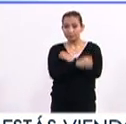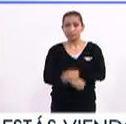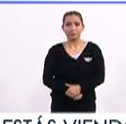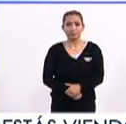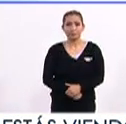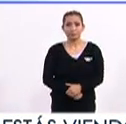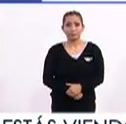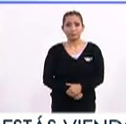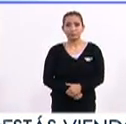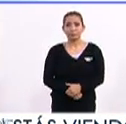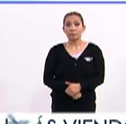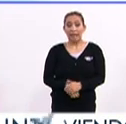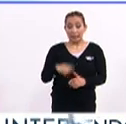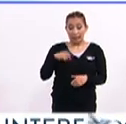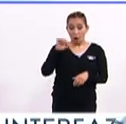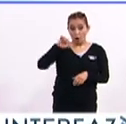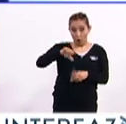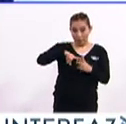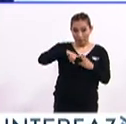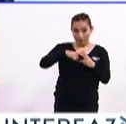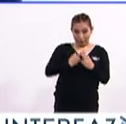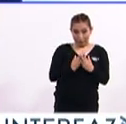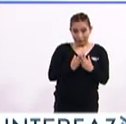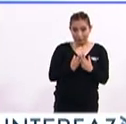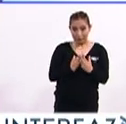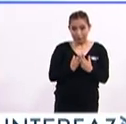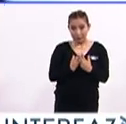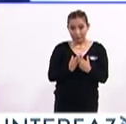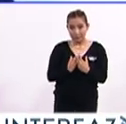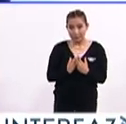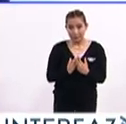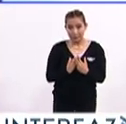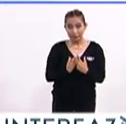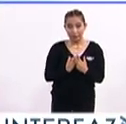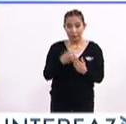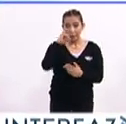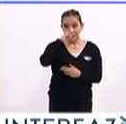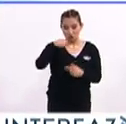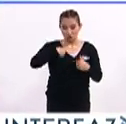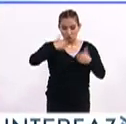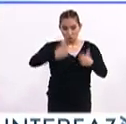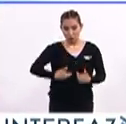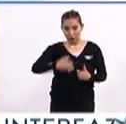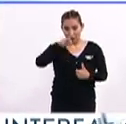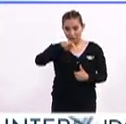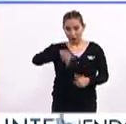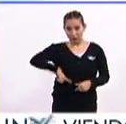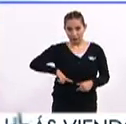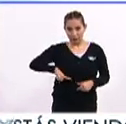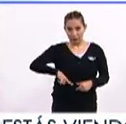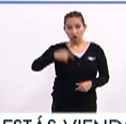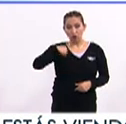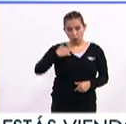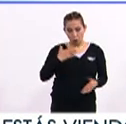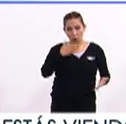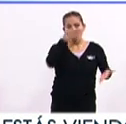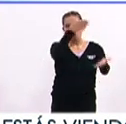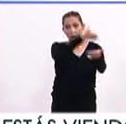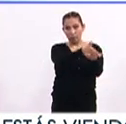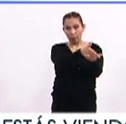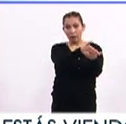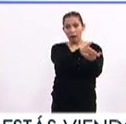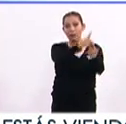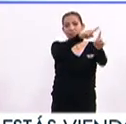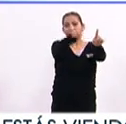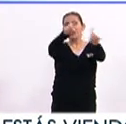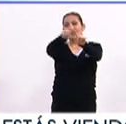Sí, a partir del día de hoy, a la jefa de gobierno voy a asistir